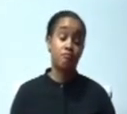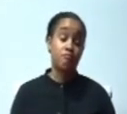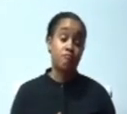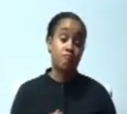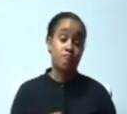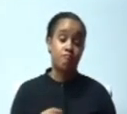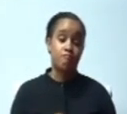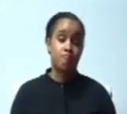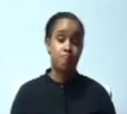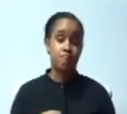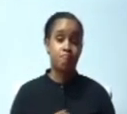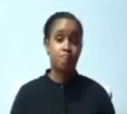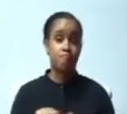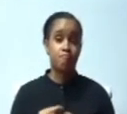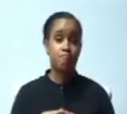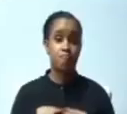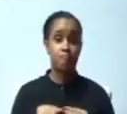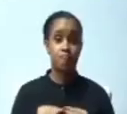Sencillamente,